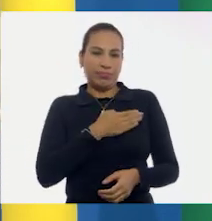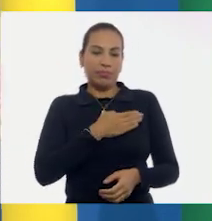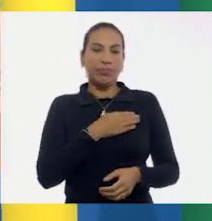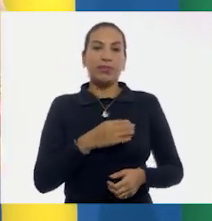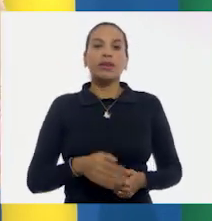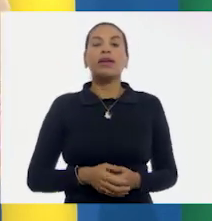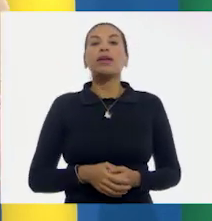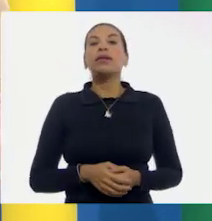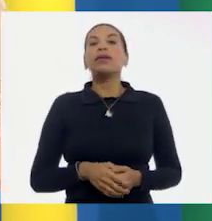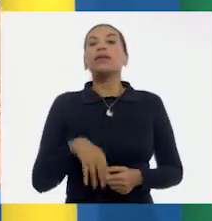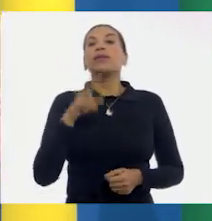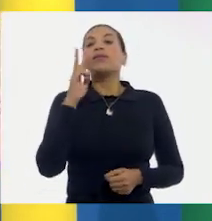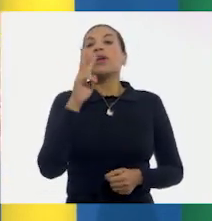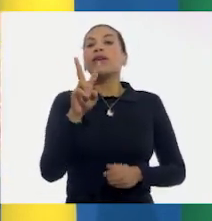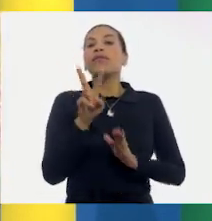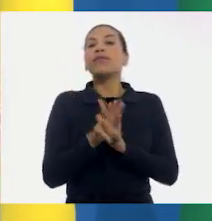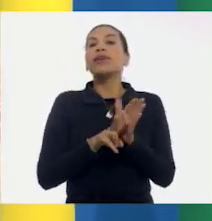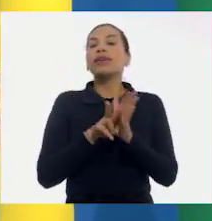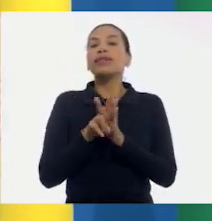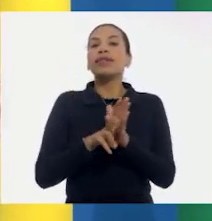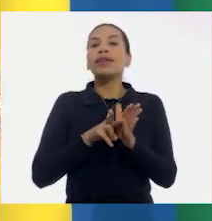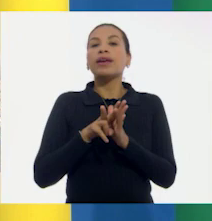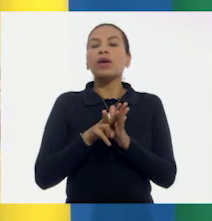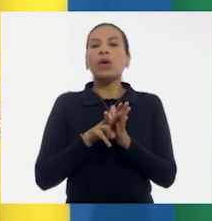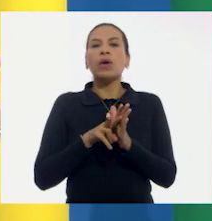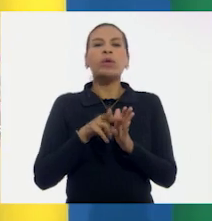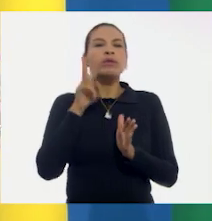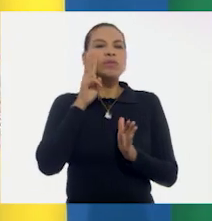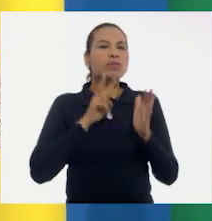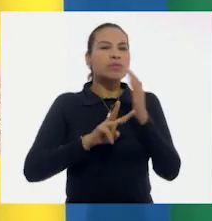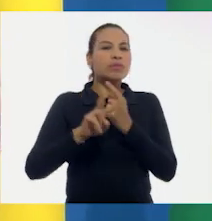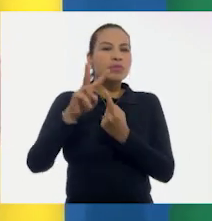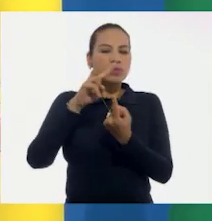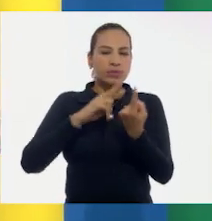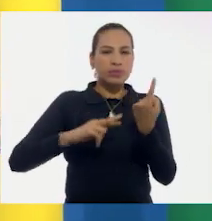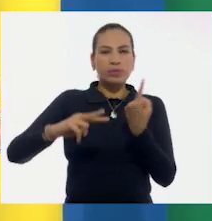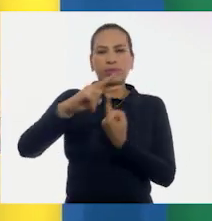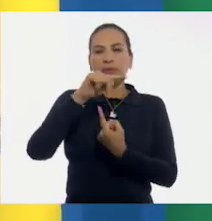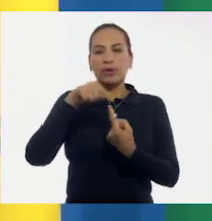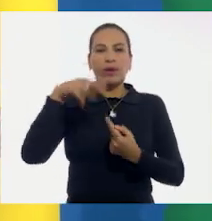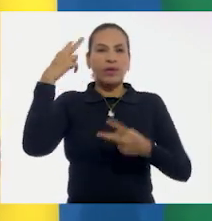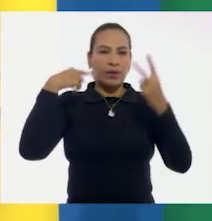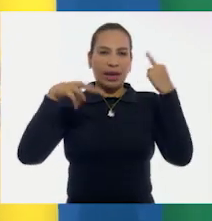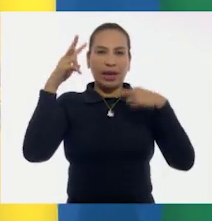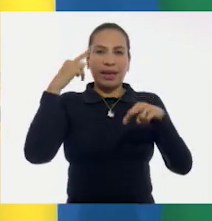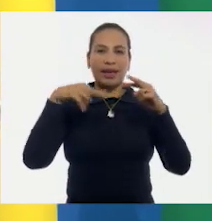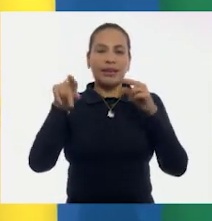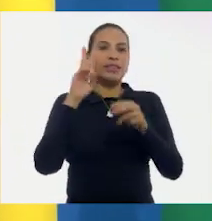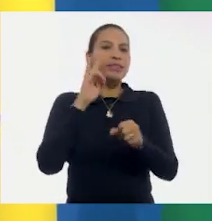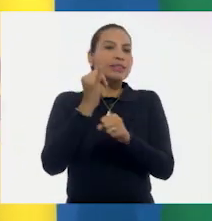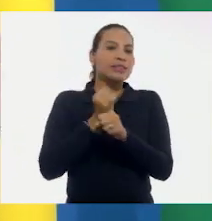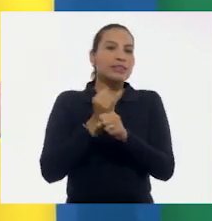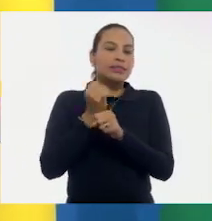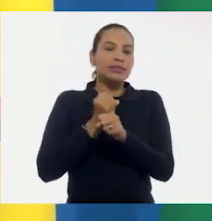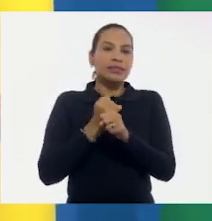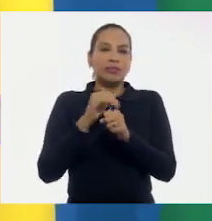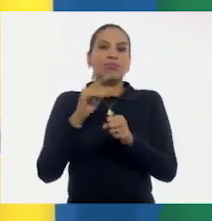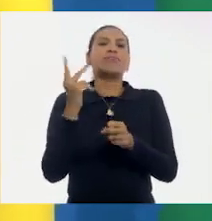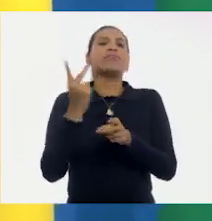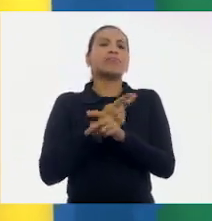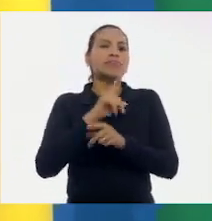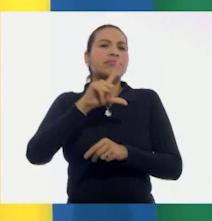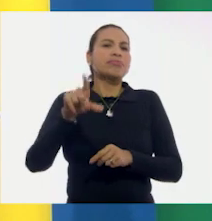Maestra, ¿le parece si vemos un video que nos da una visión sobre estos viajes de exploración y sobre todo su